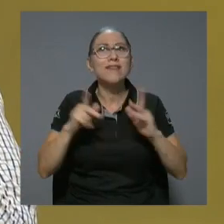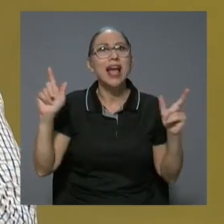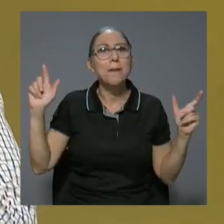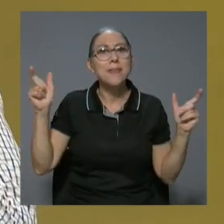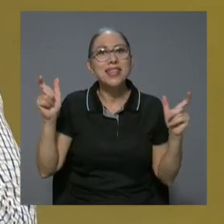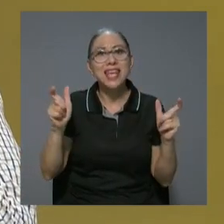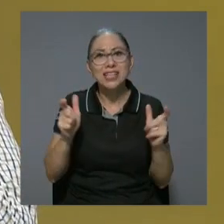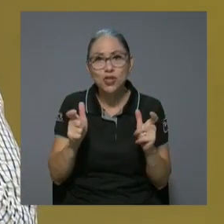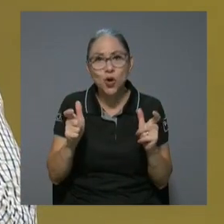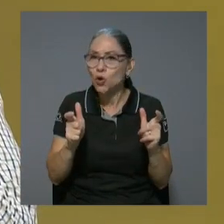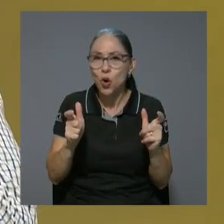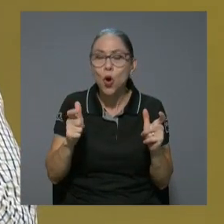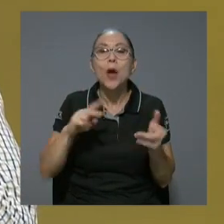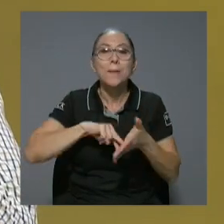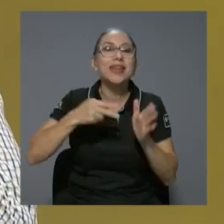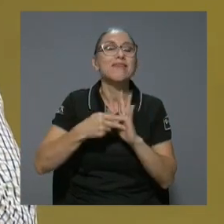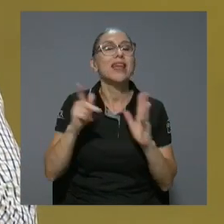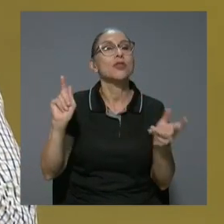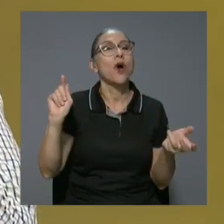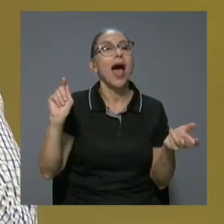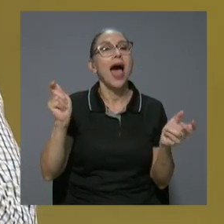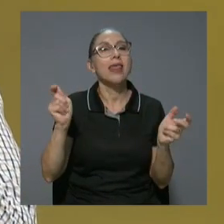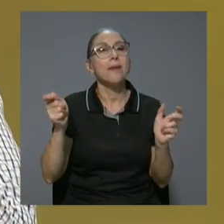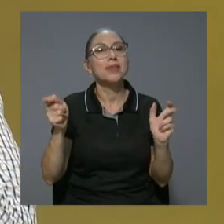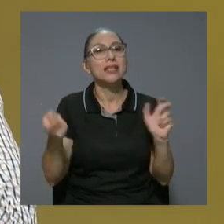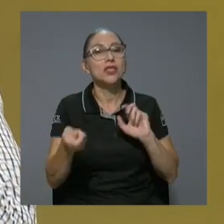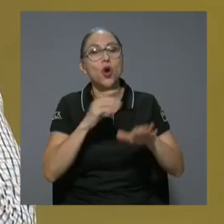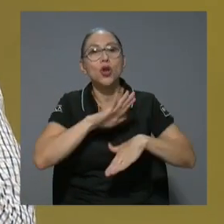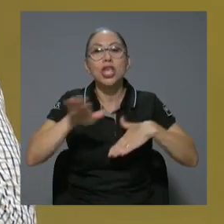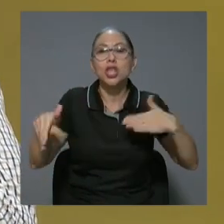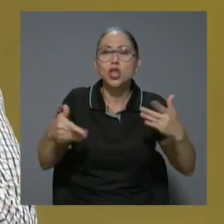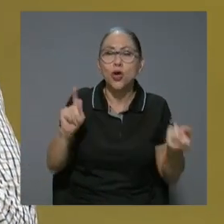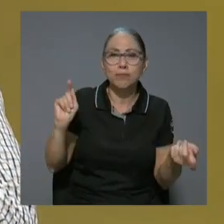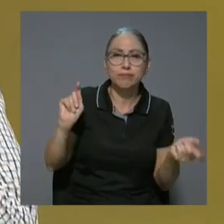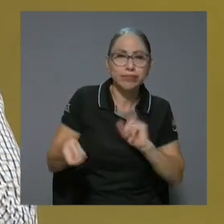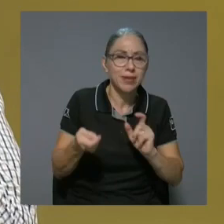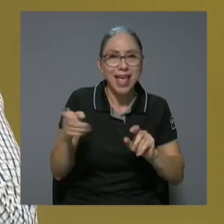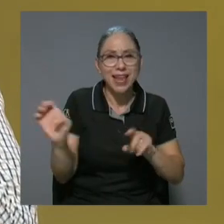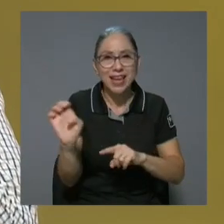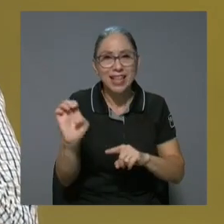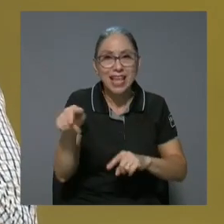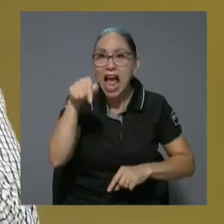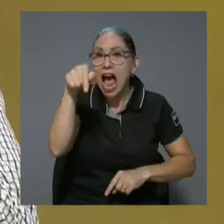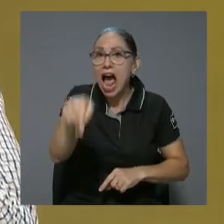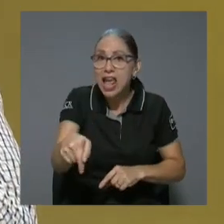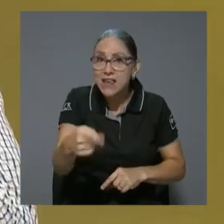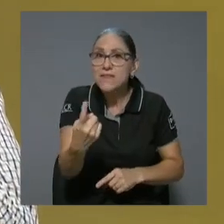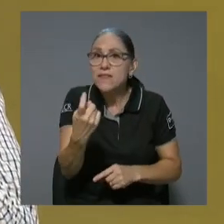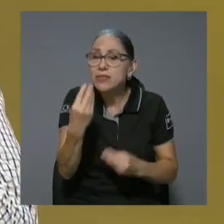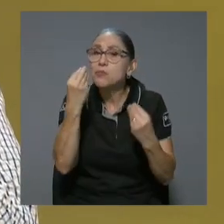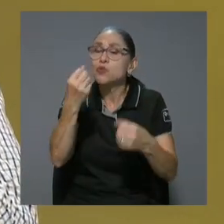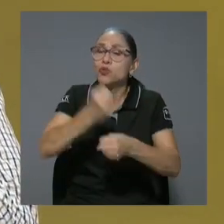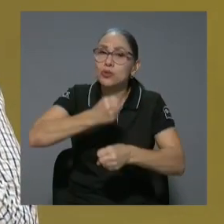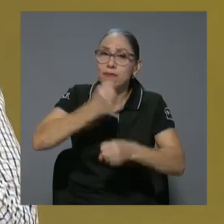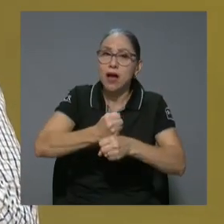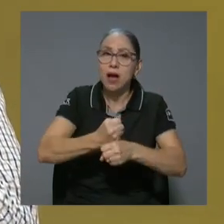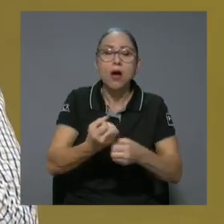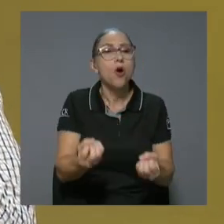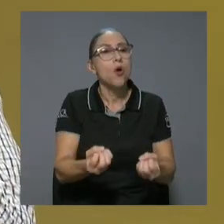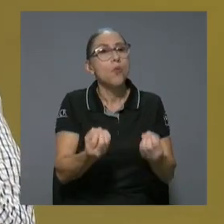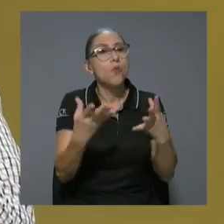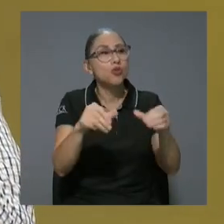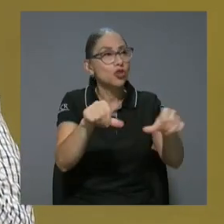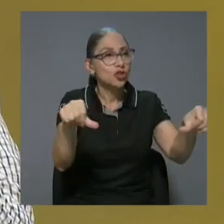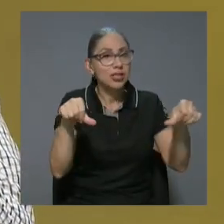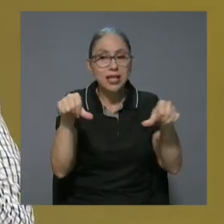y a toda la transformación energética. Ahí hay un espacio de crecimiento enorme en donde desgraciadamente no estamos haciendo nada, porque muchos sectores